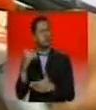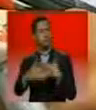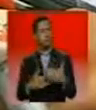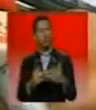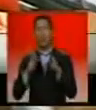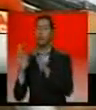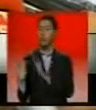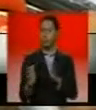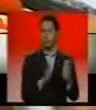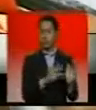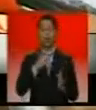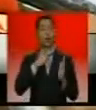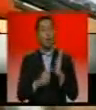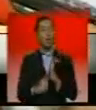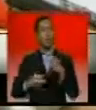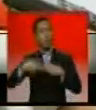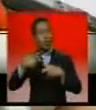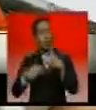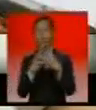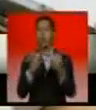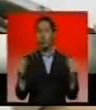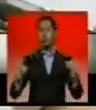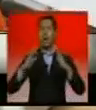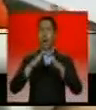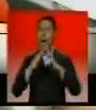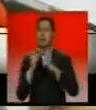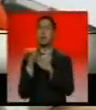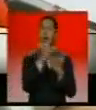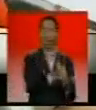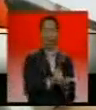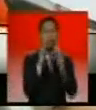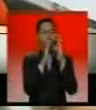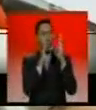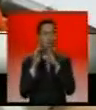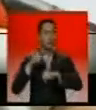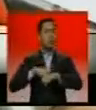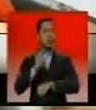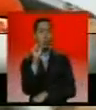afectadas por el terremoto del pasado 16 de abril.